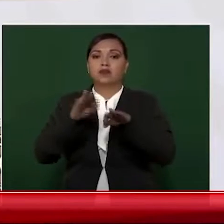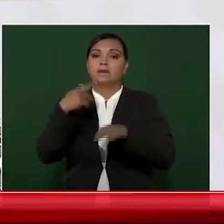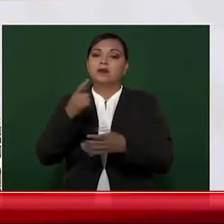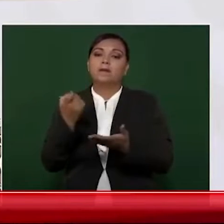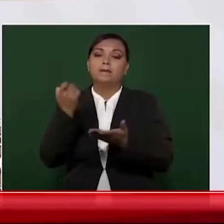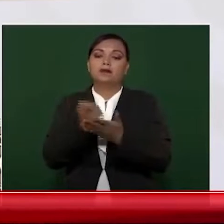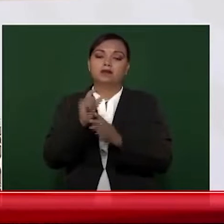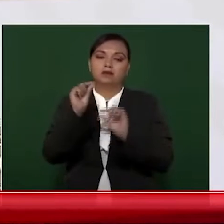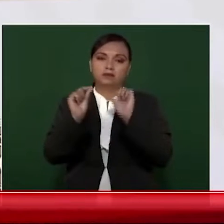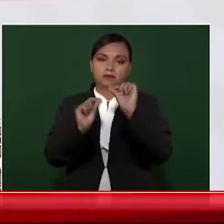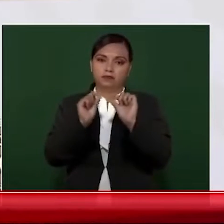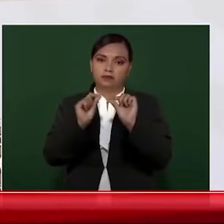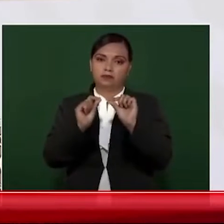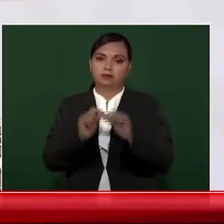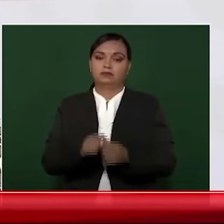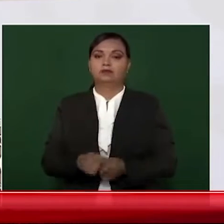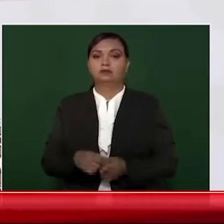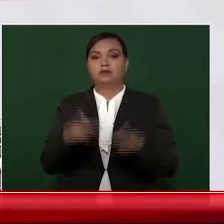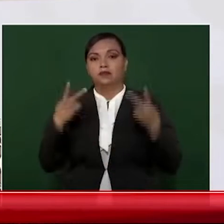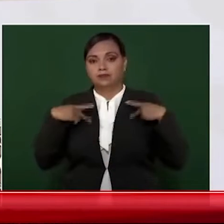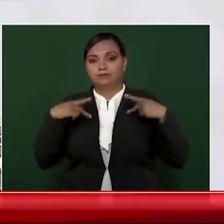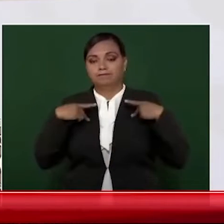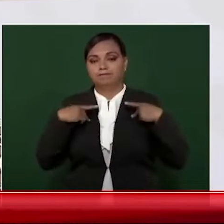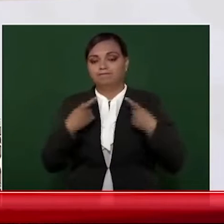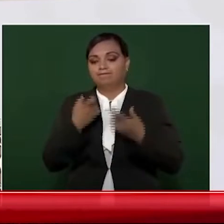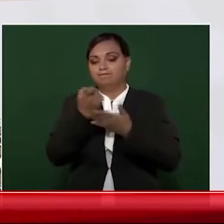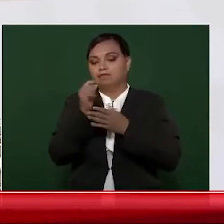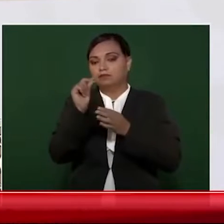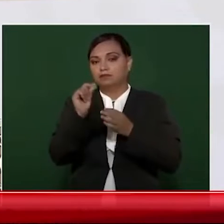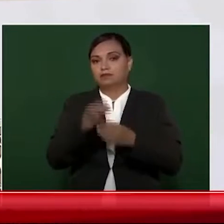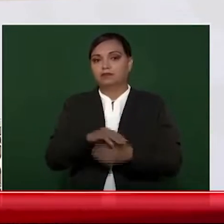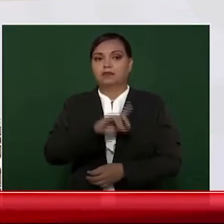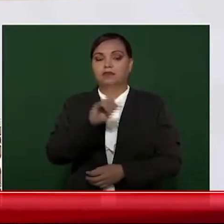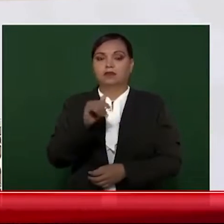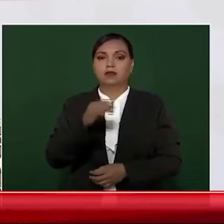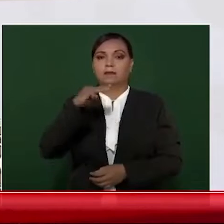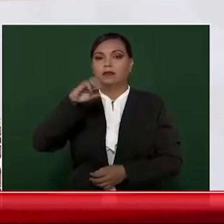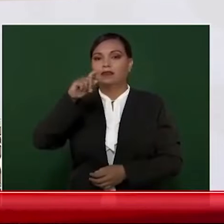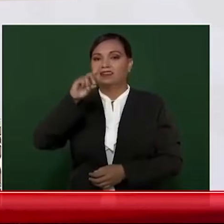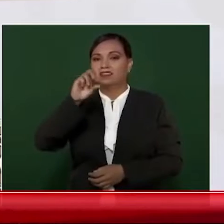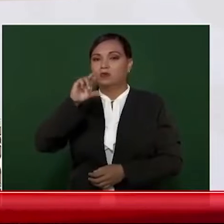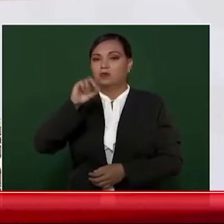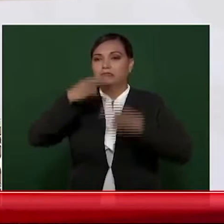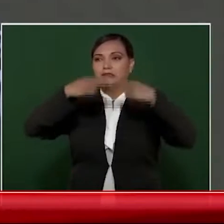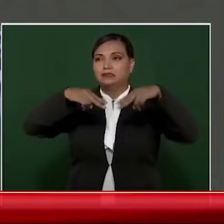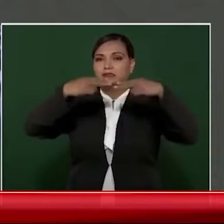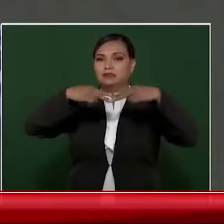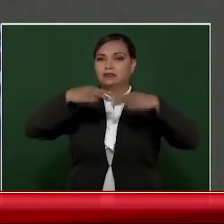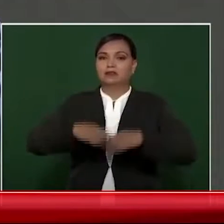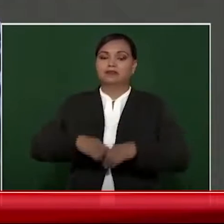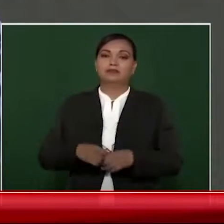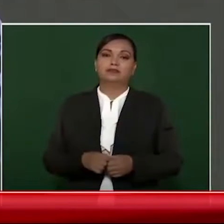muy poco a los trabajadores en las maquiladoras.